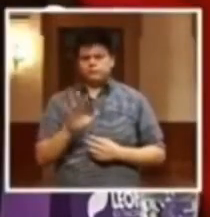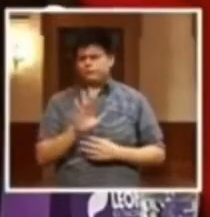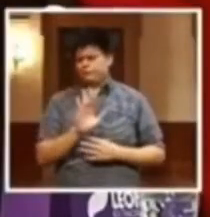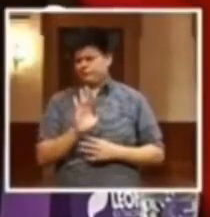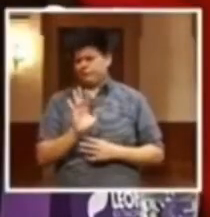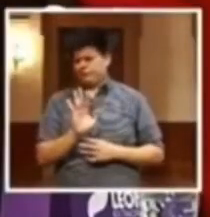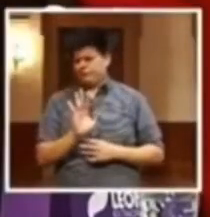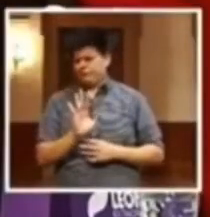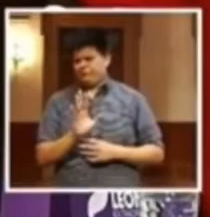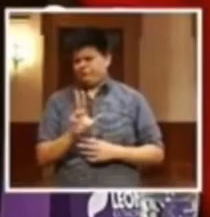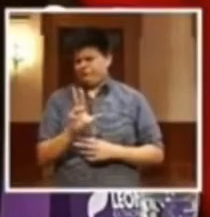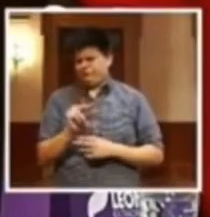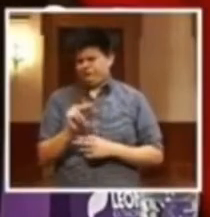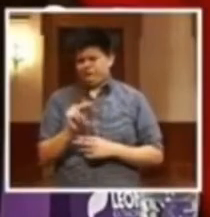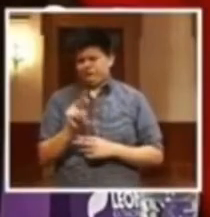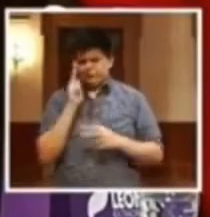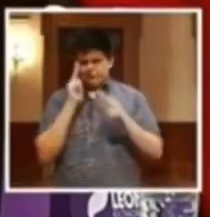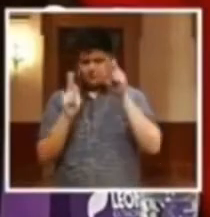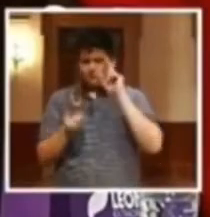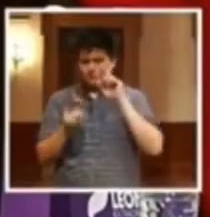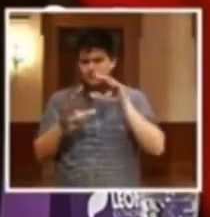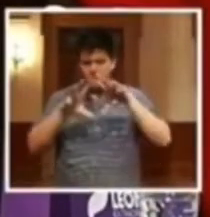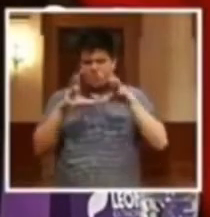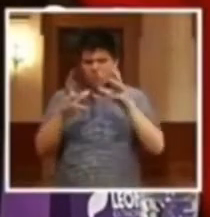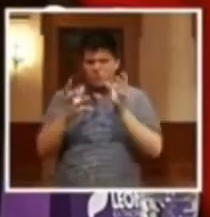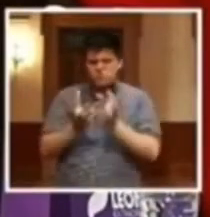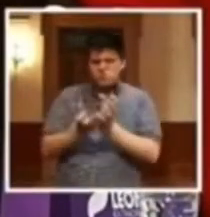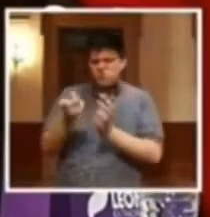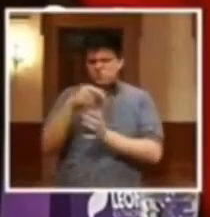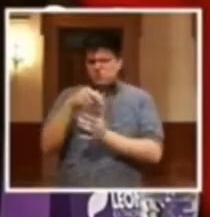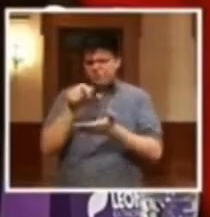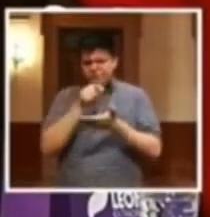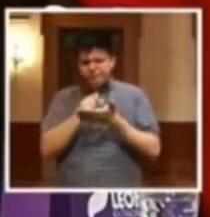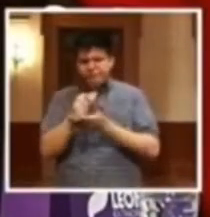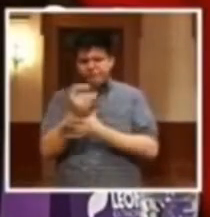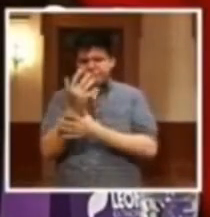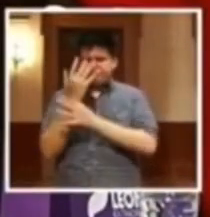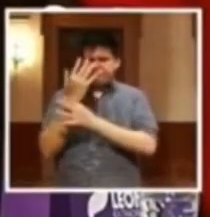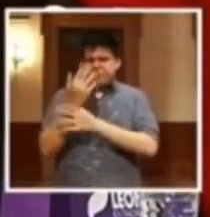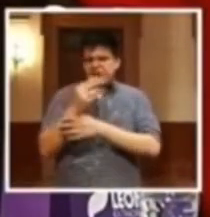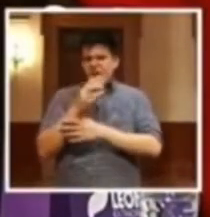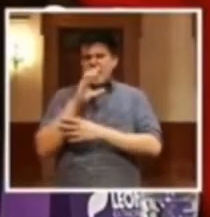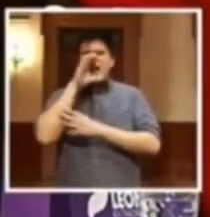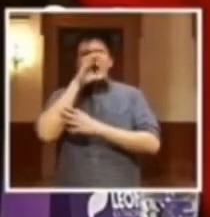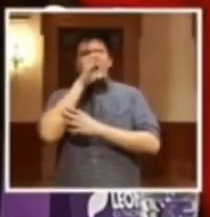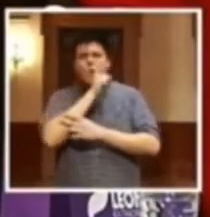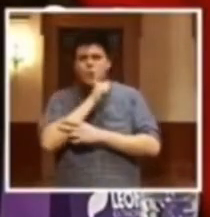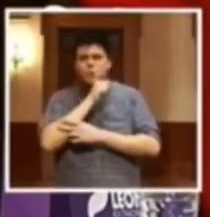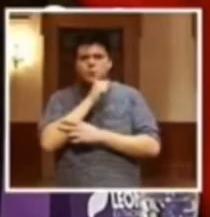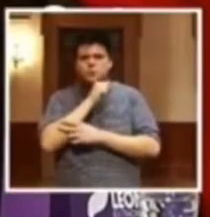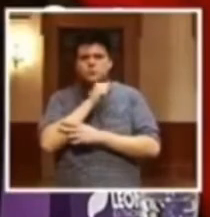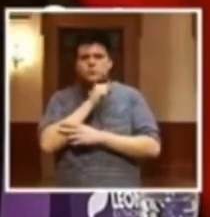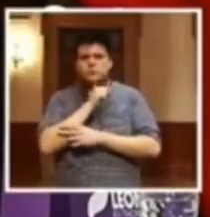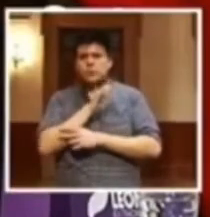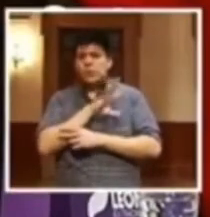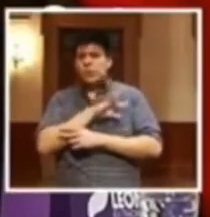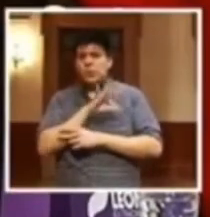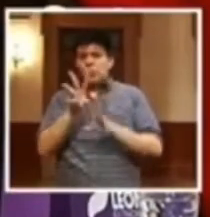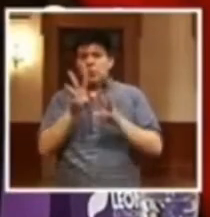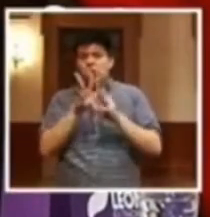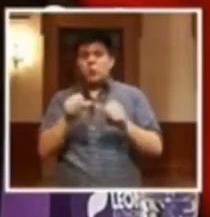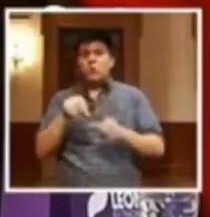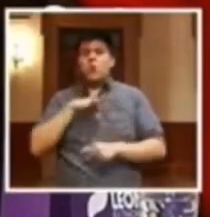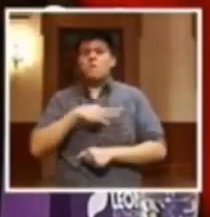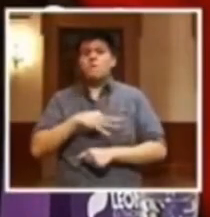No está descrito a nivel mundial que el calor mate este